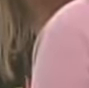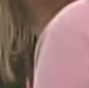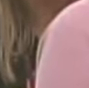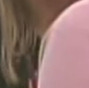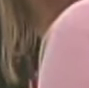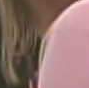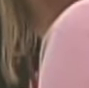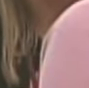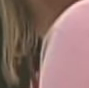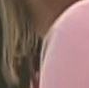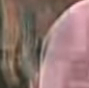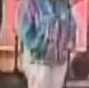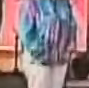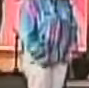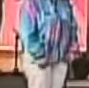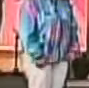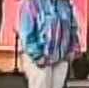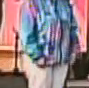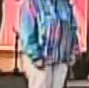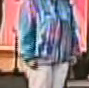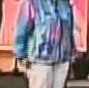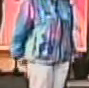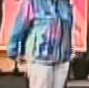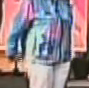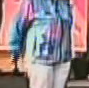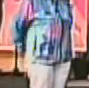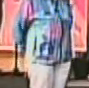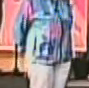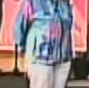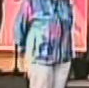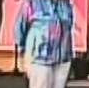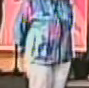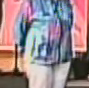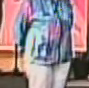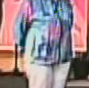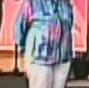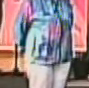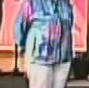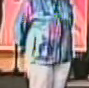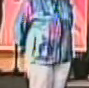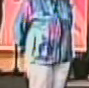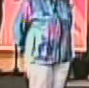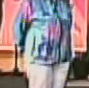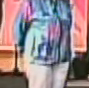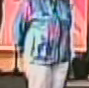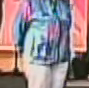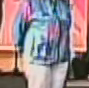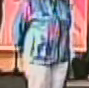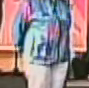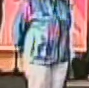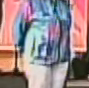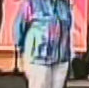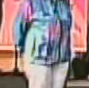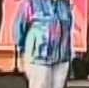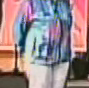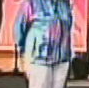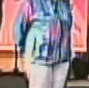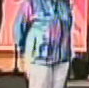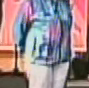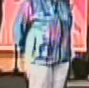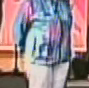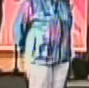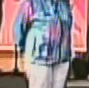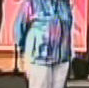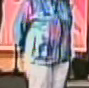Hay un núcleo muy nutrido en Ciudad Tiuna, ¿verdad?, de las colmenitas. Pero yo quisiera